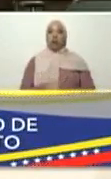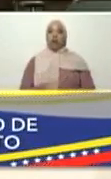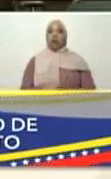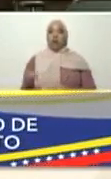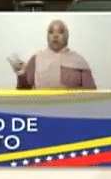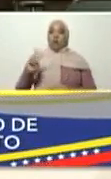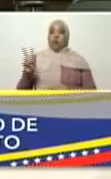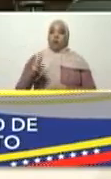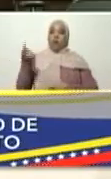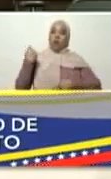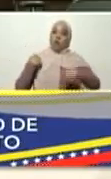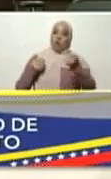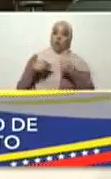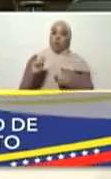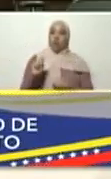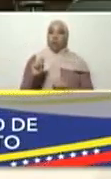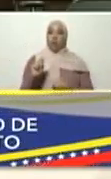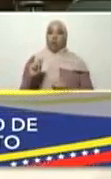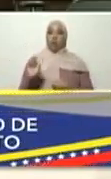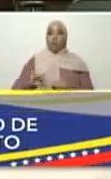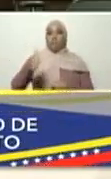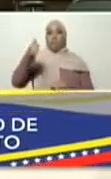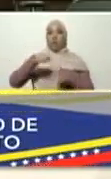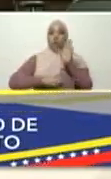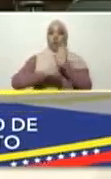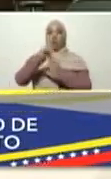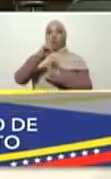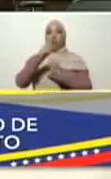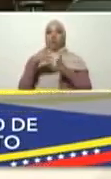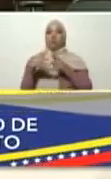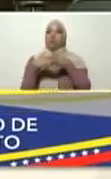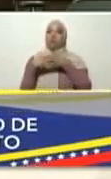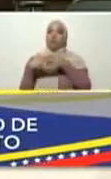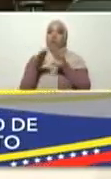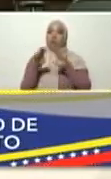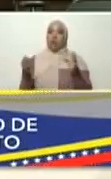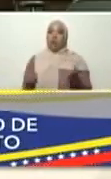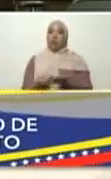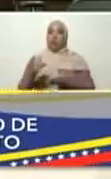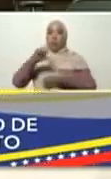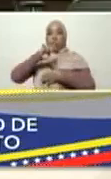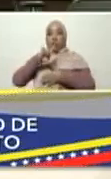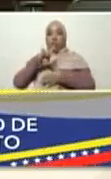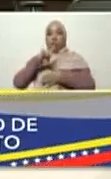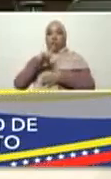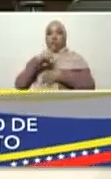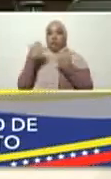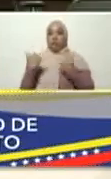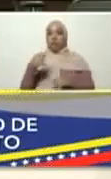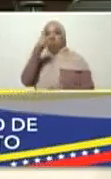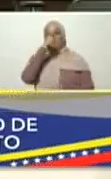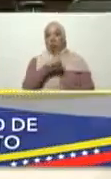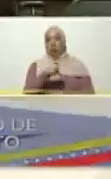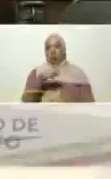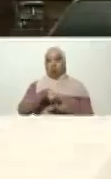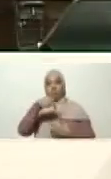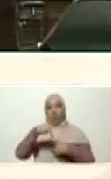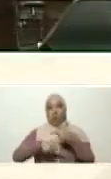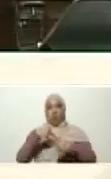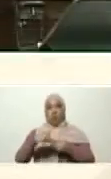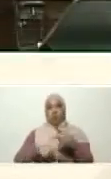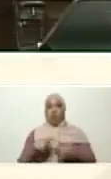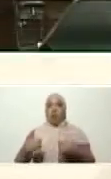Venezuela es la economía de mayor crecimiento en América Latina y el Caribe, este año. ¿Producto de qué?